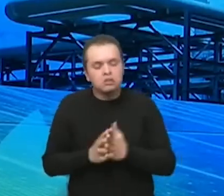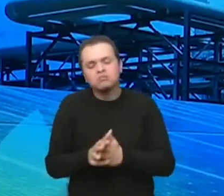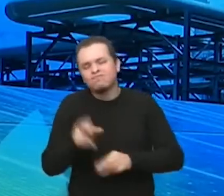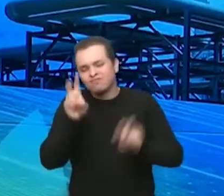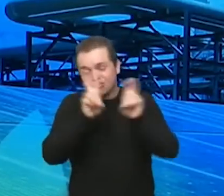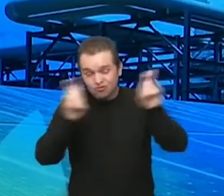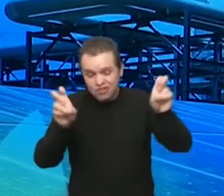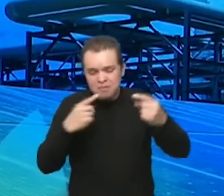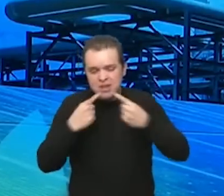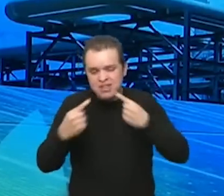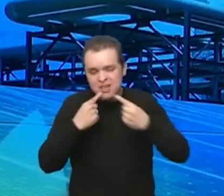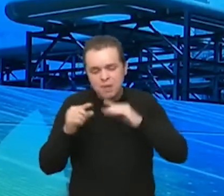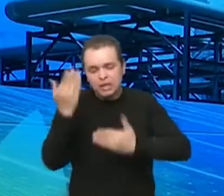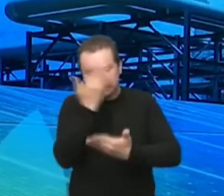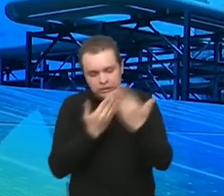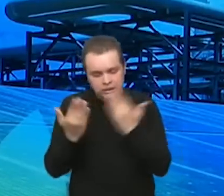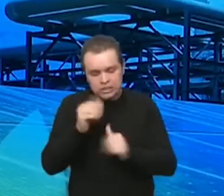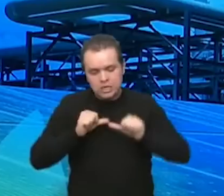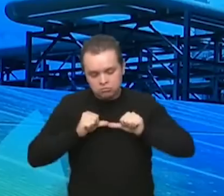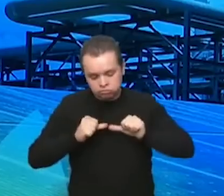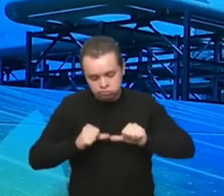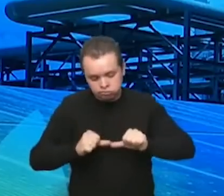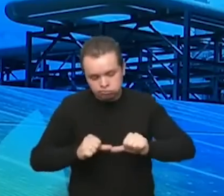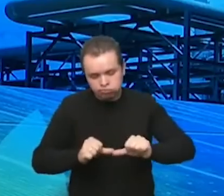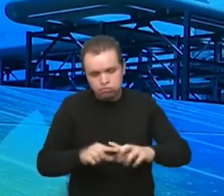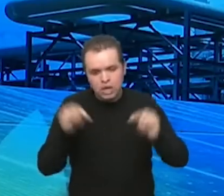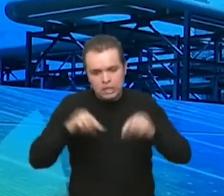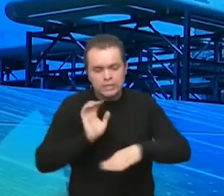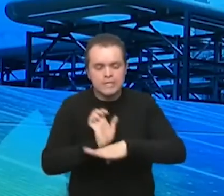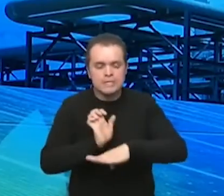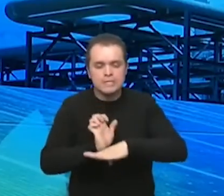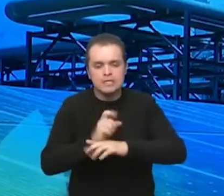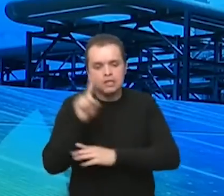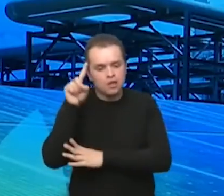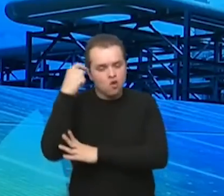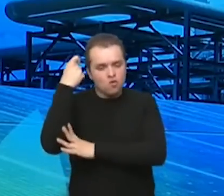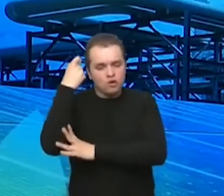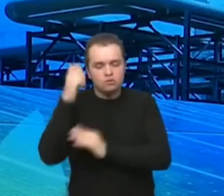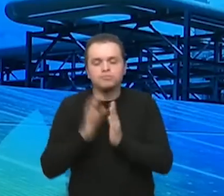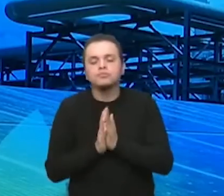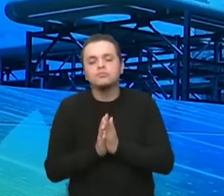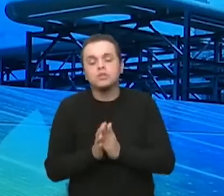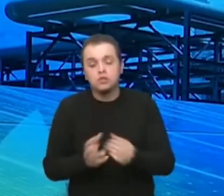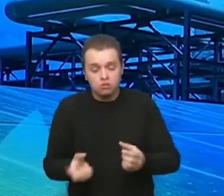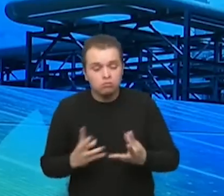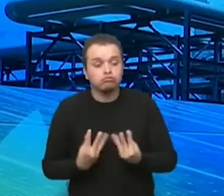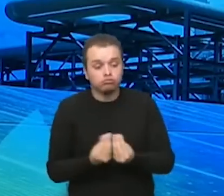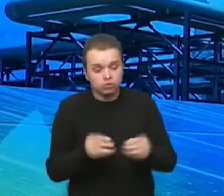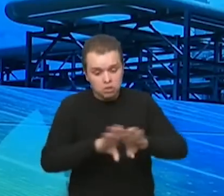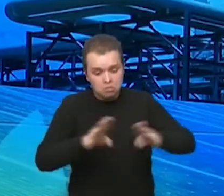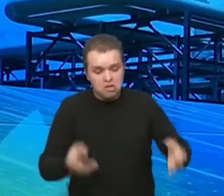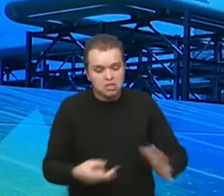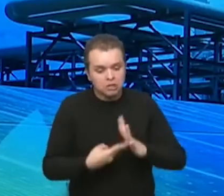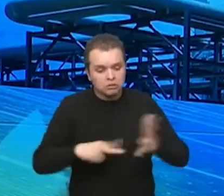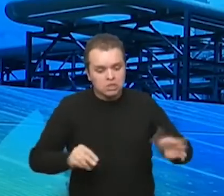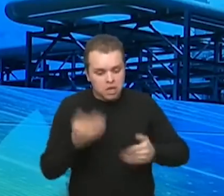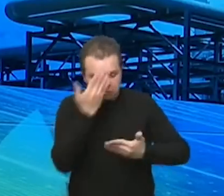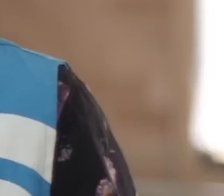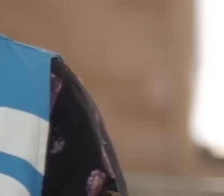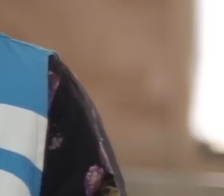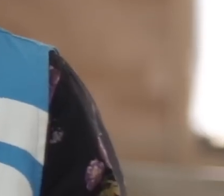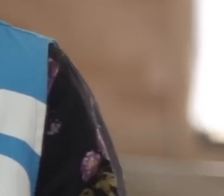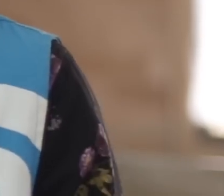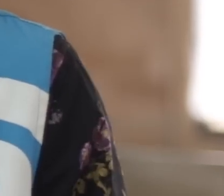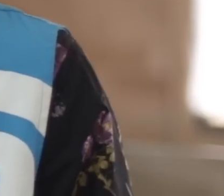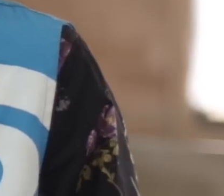tema de discusión y de análisis permanente en el sen entidades en las que el petróleo hace parte en las mesas técnicas de